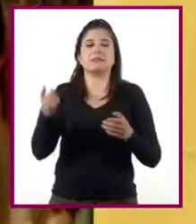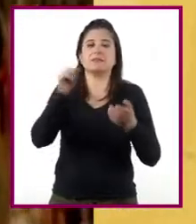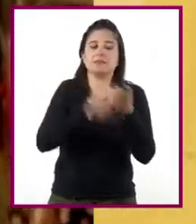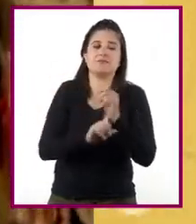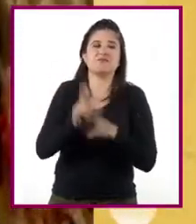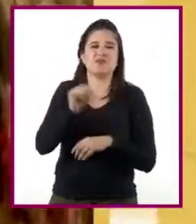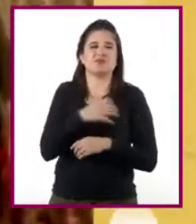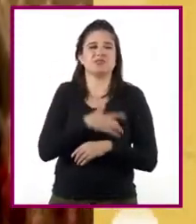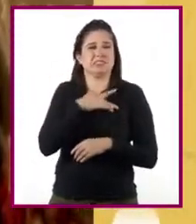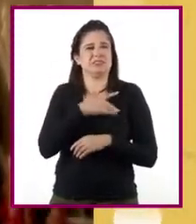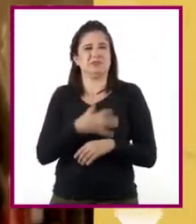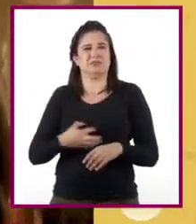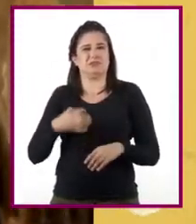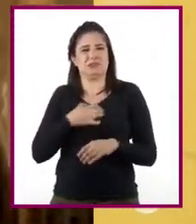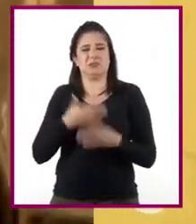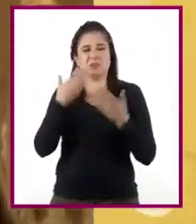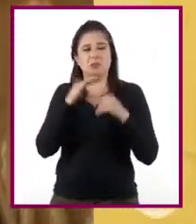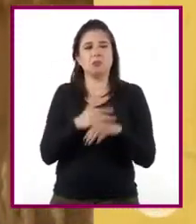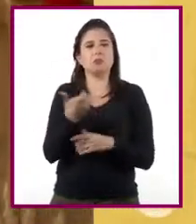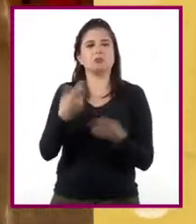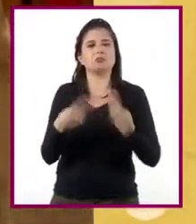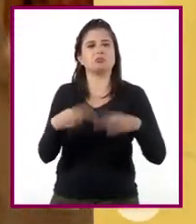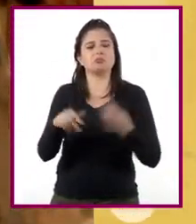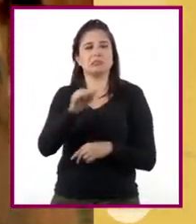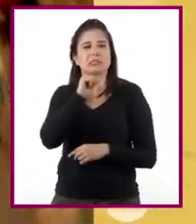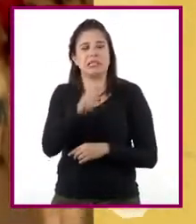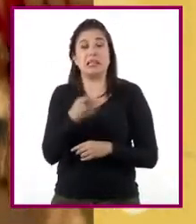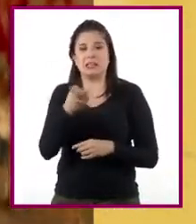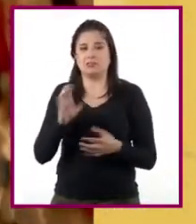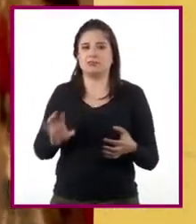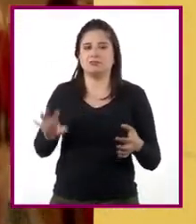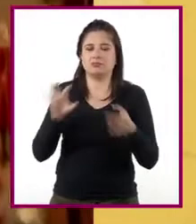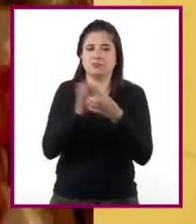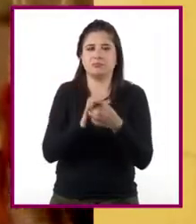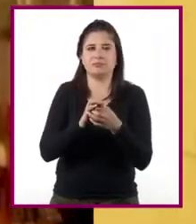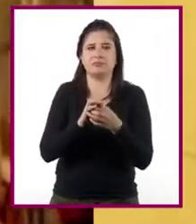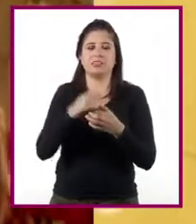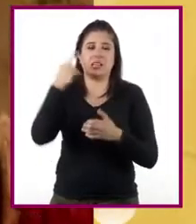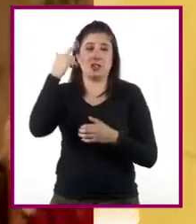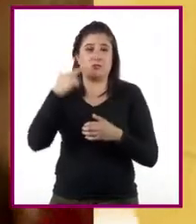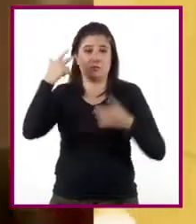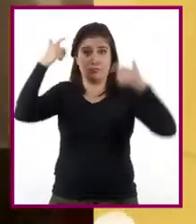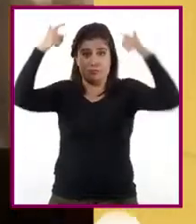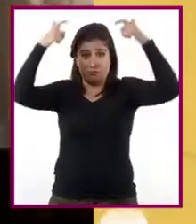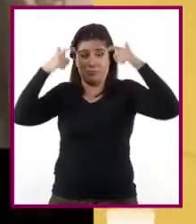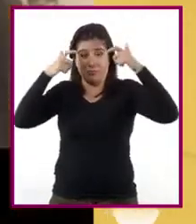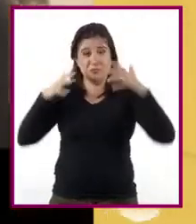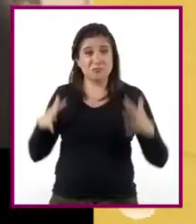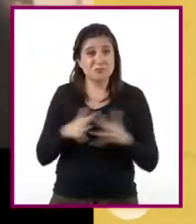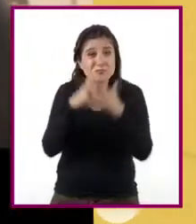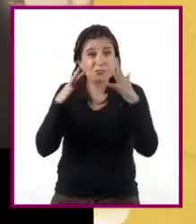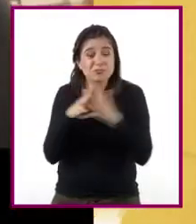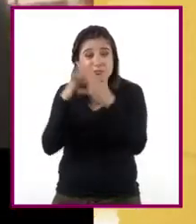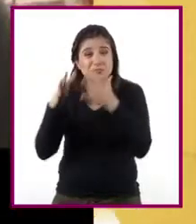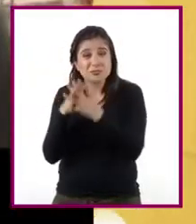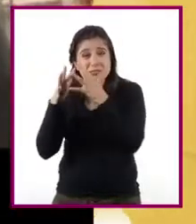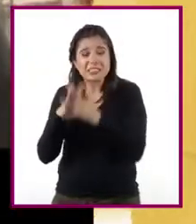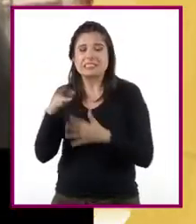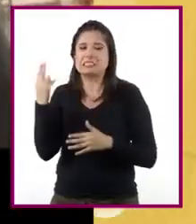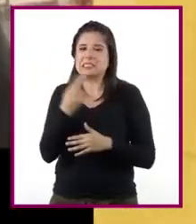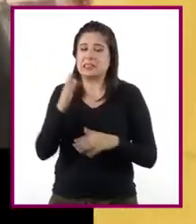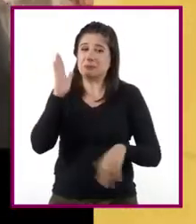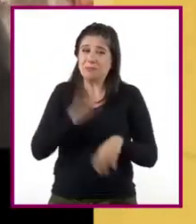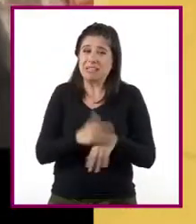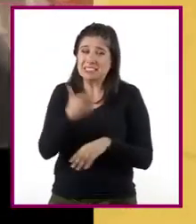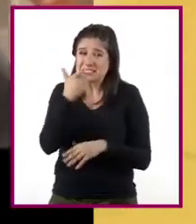descontentos porque no podían hacer uso de estos recursos. A esto se unió que la corona española se enfrascó en guerras y requería muchos recursos, por